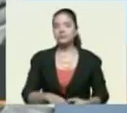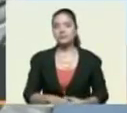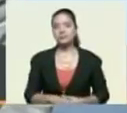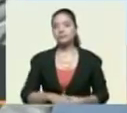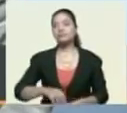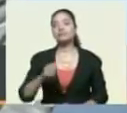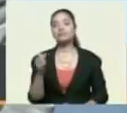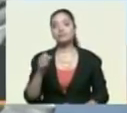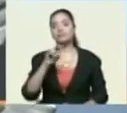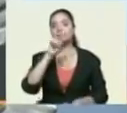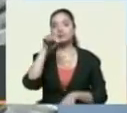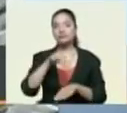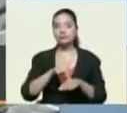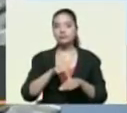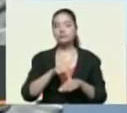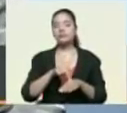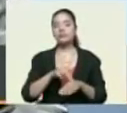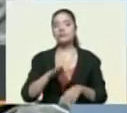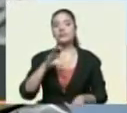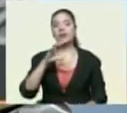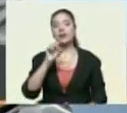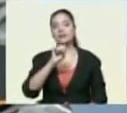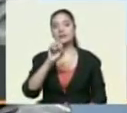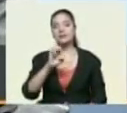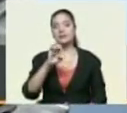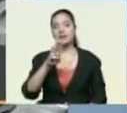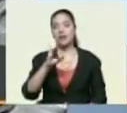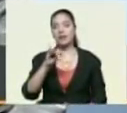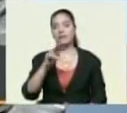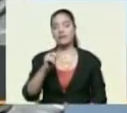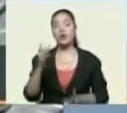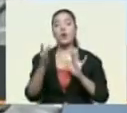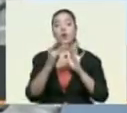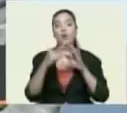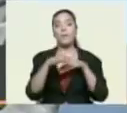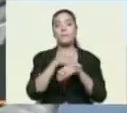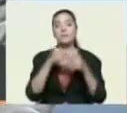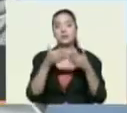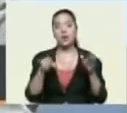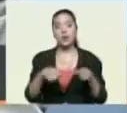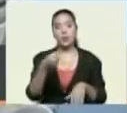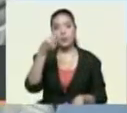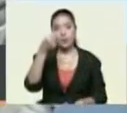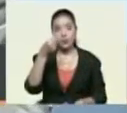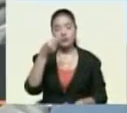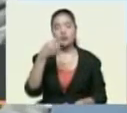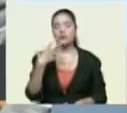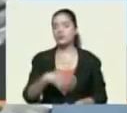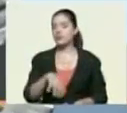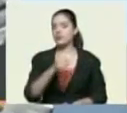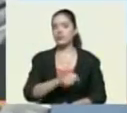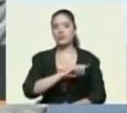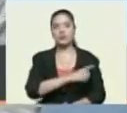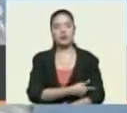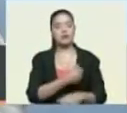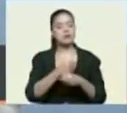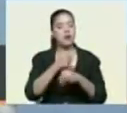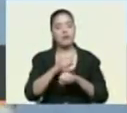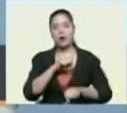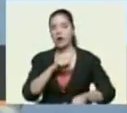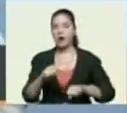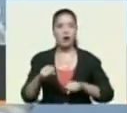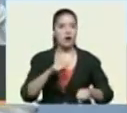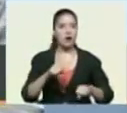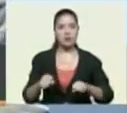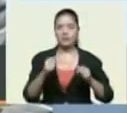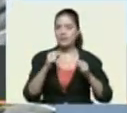la Policía Nacional Anticorrupción, el SEBIN, coordinando con el Ministerio Público, con todas las acciones que ya venimos trabajando de manera